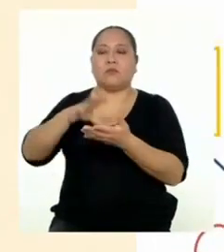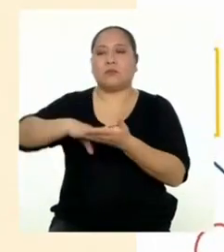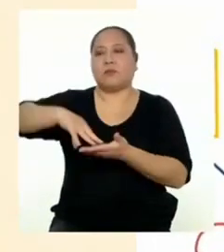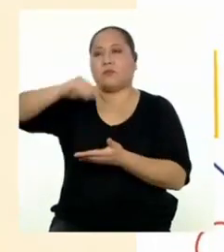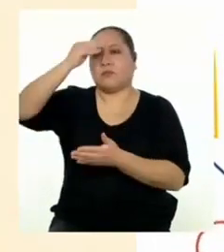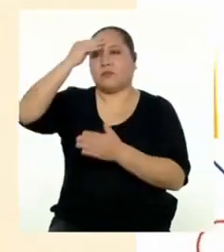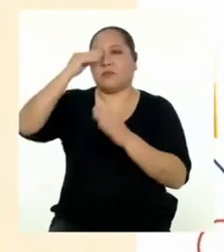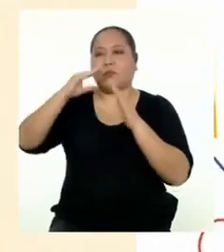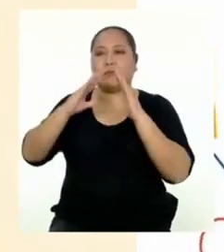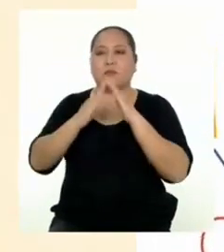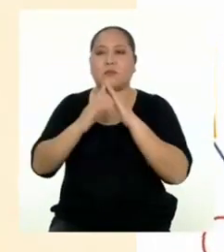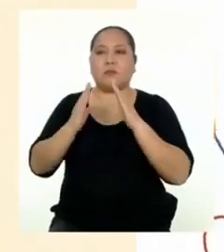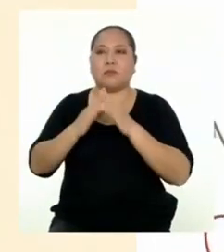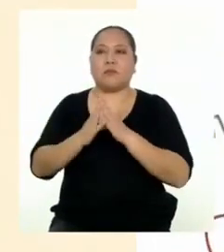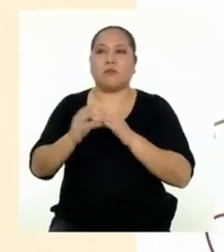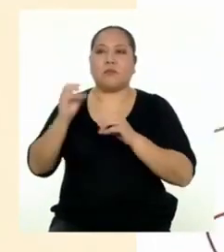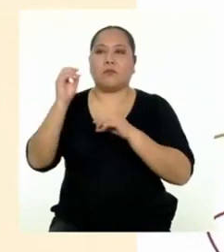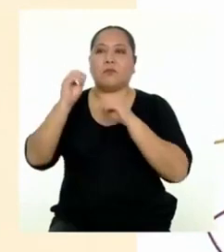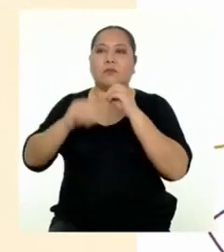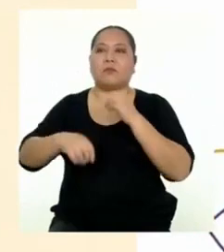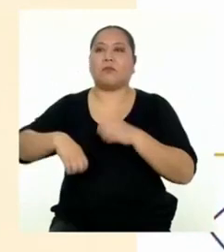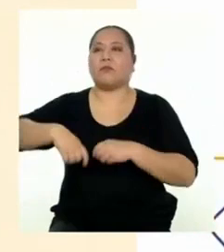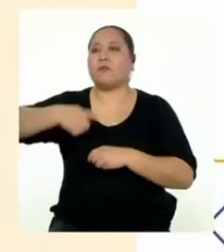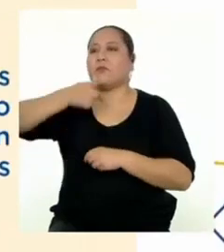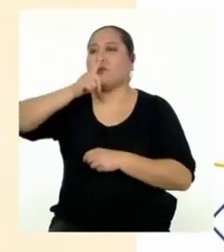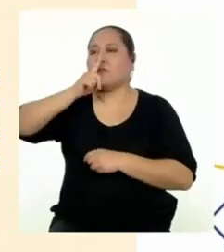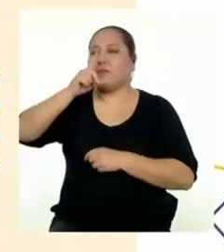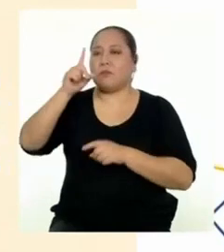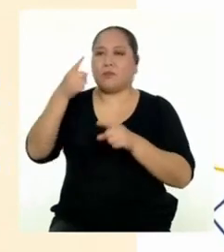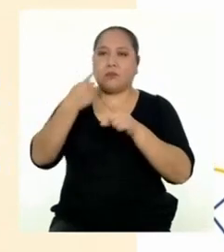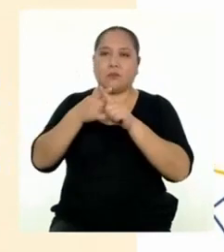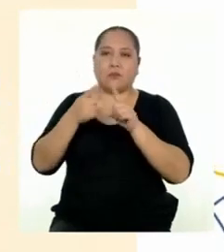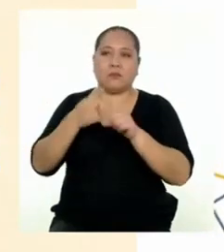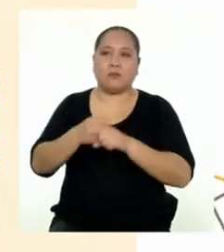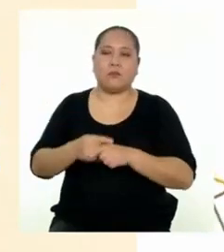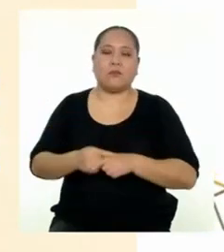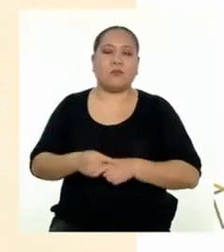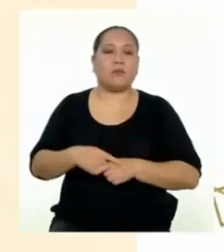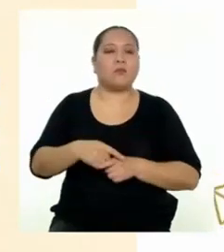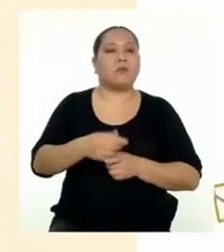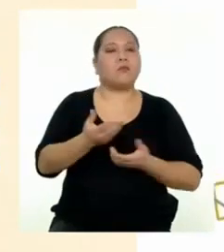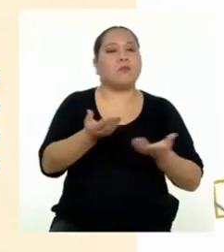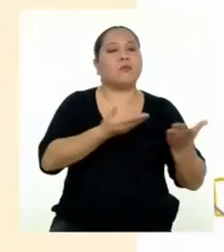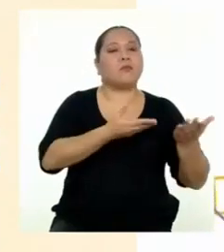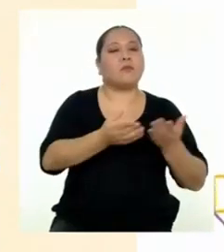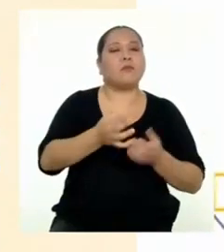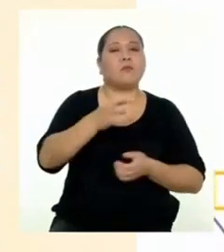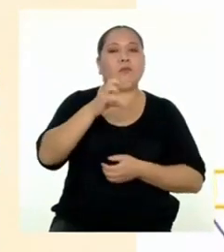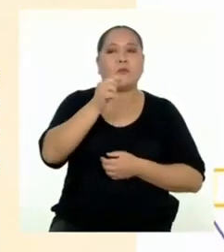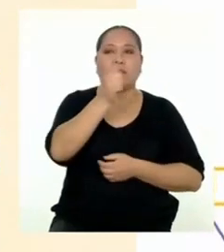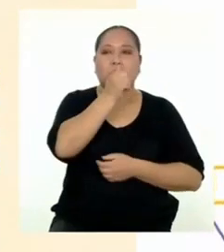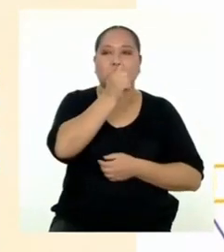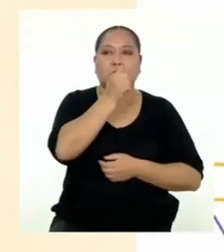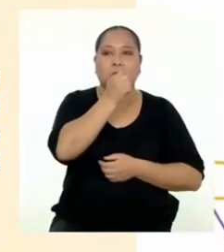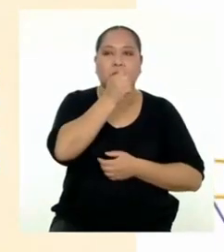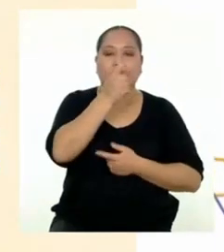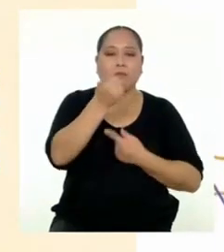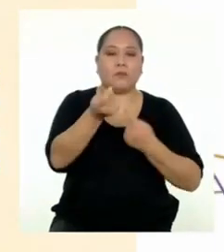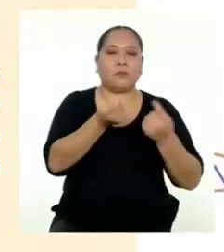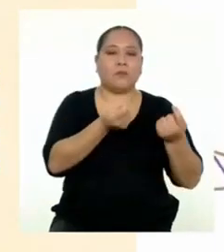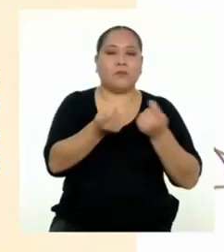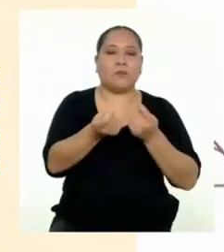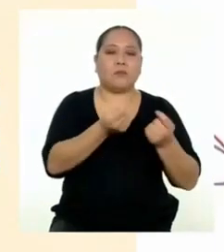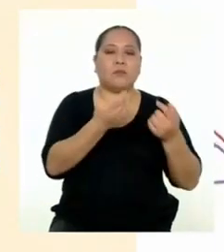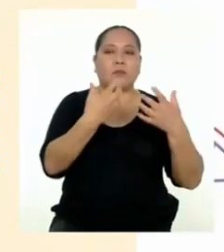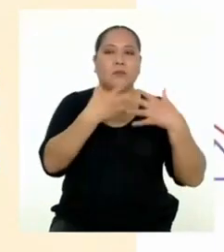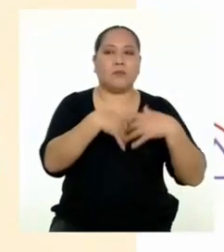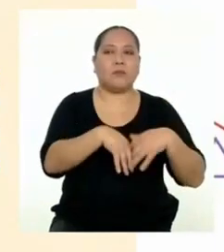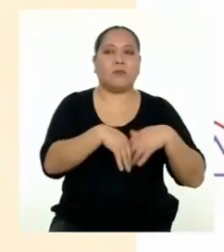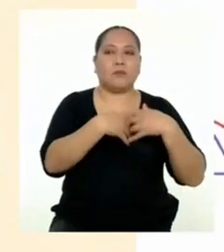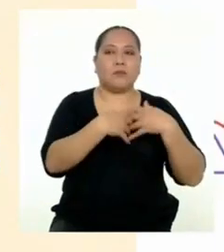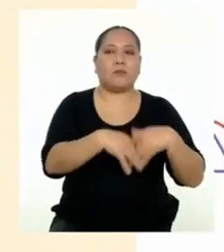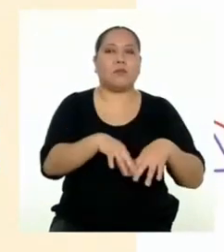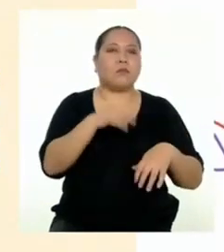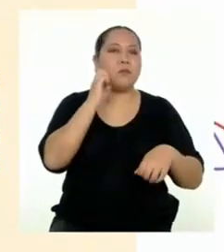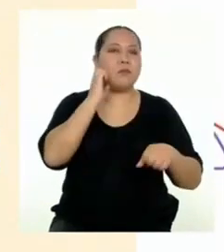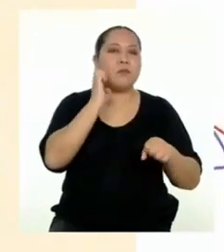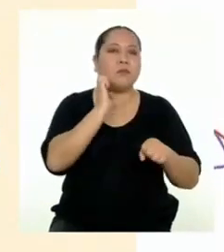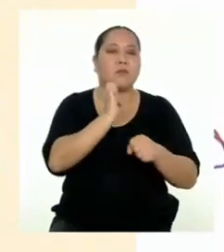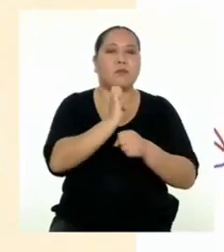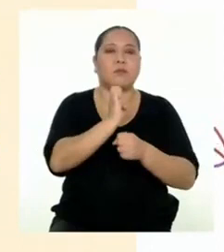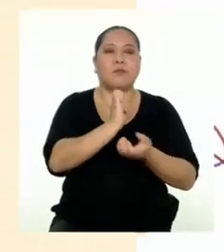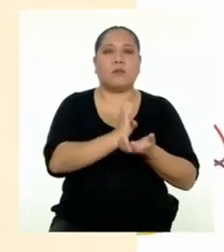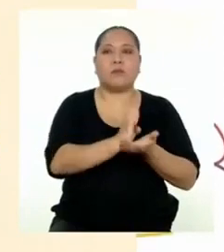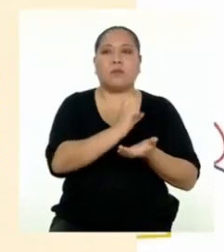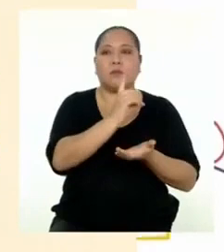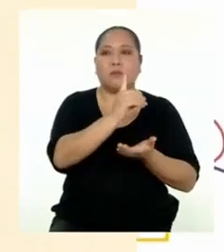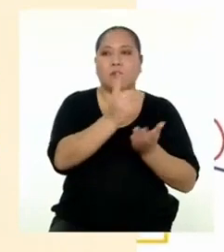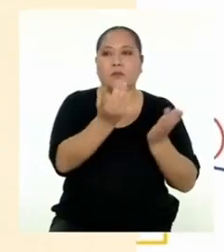Casa, el abastecimiento de agua, entre otros. Servicios privados. Son los que administran las empresas privadas, como los servicios